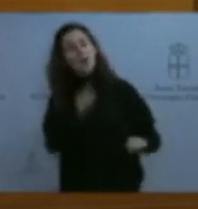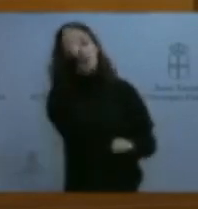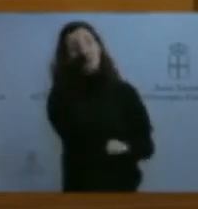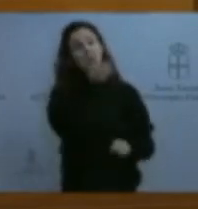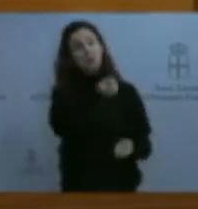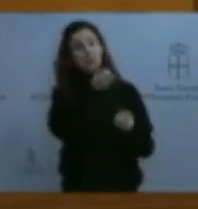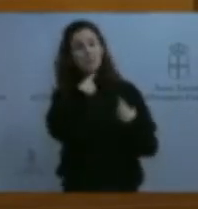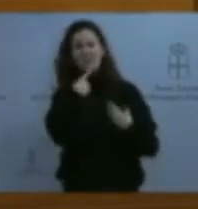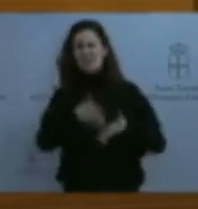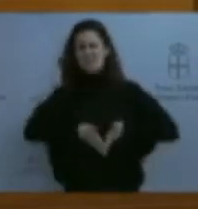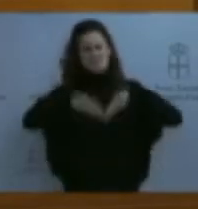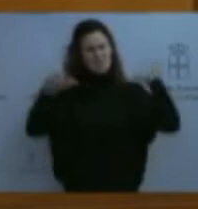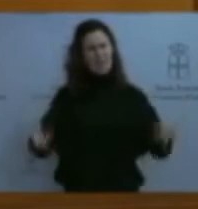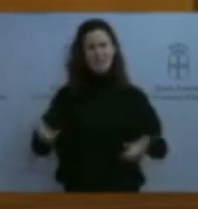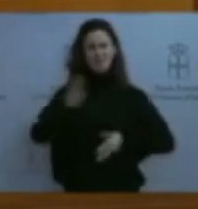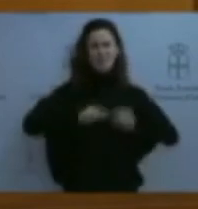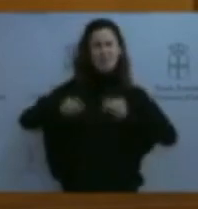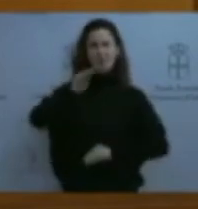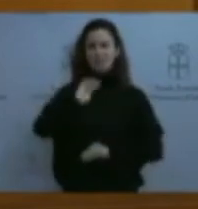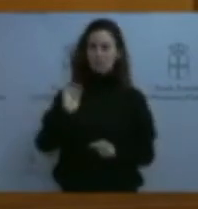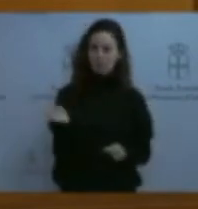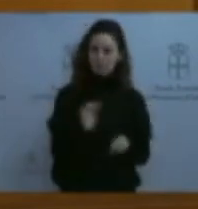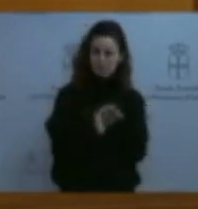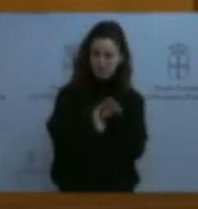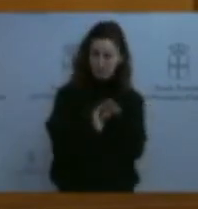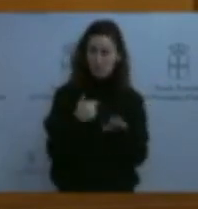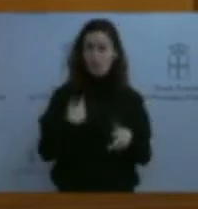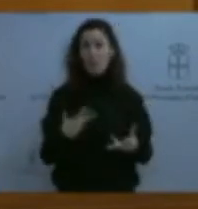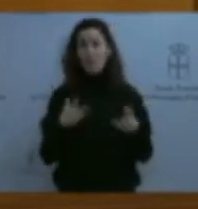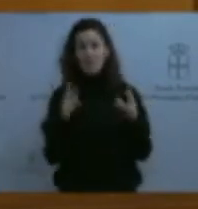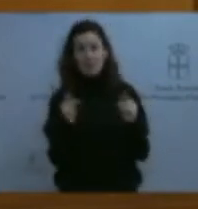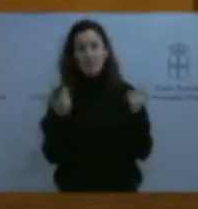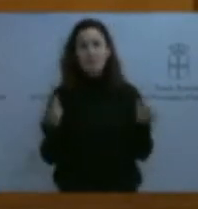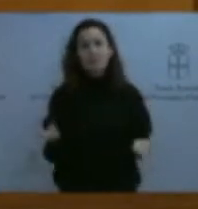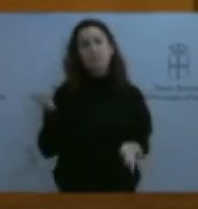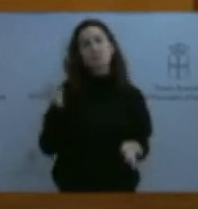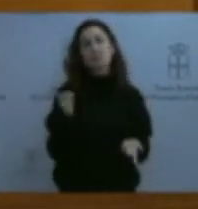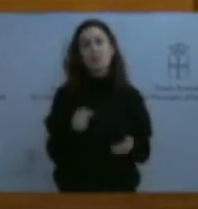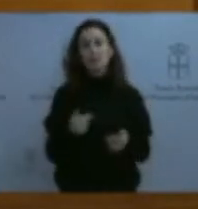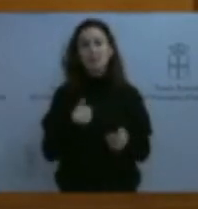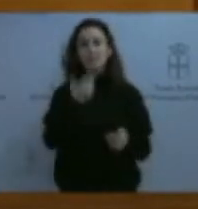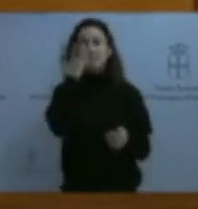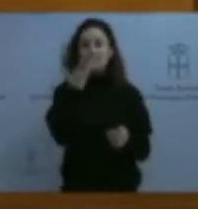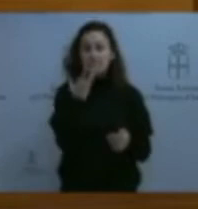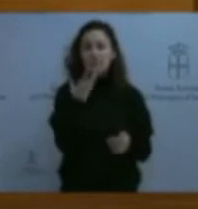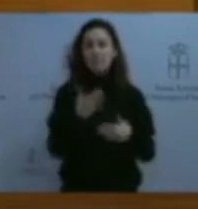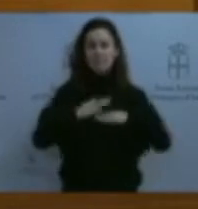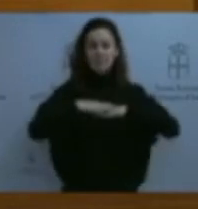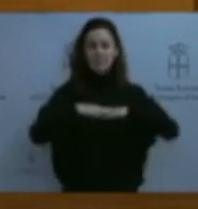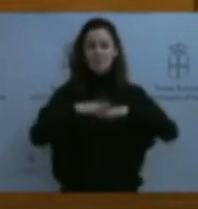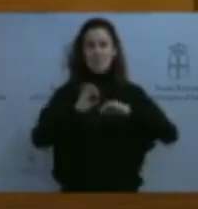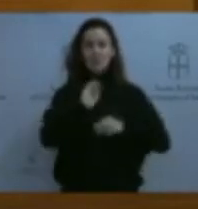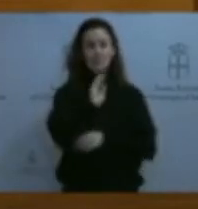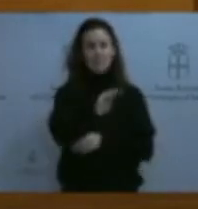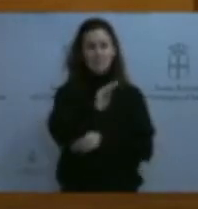demasiado abultado. Y ya finalizo. Simplemente me gustaría que al menos sirviera esta